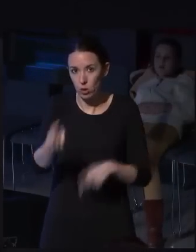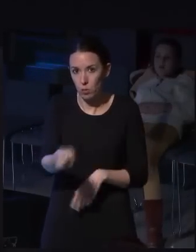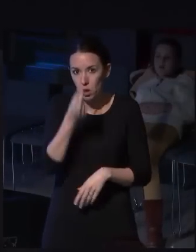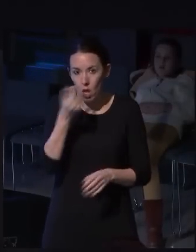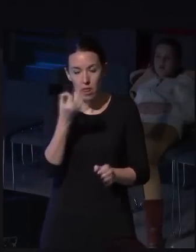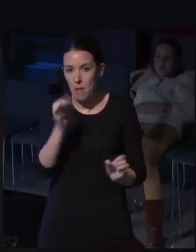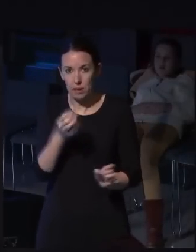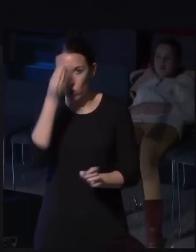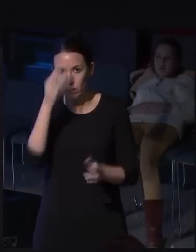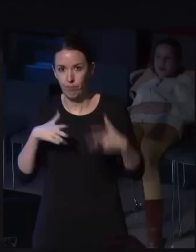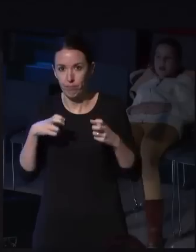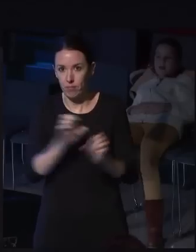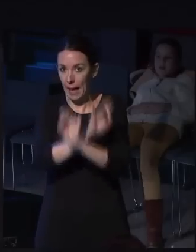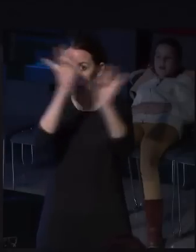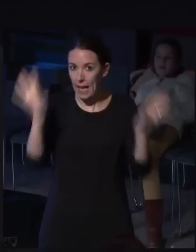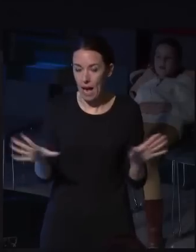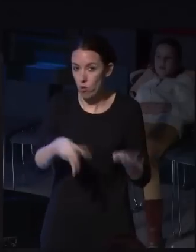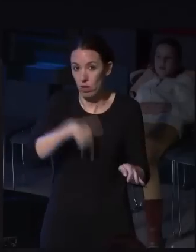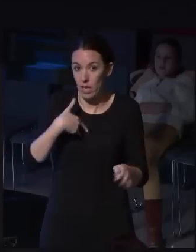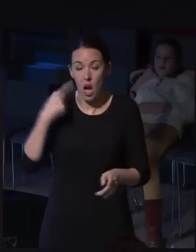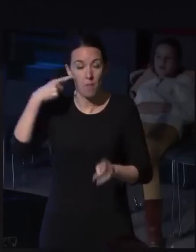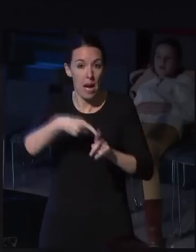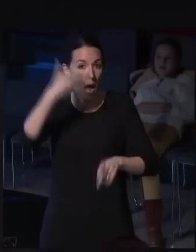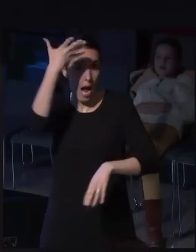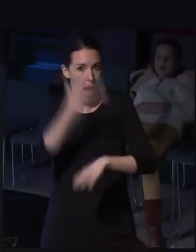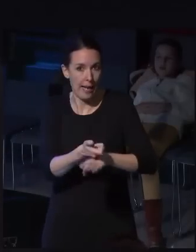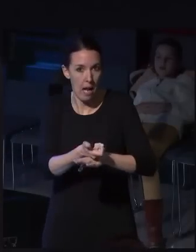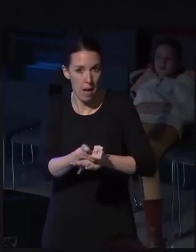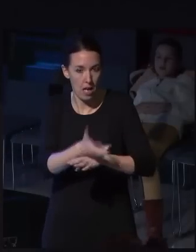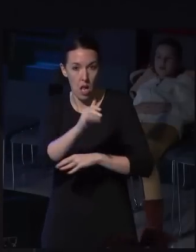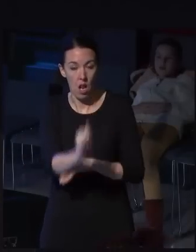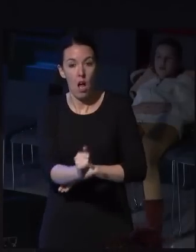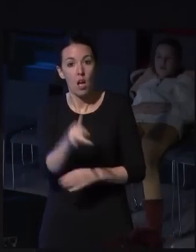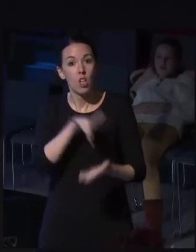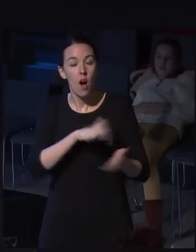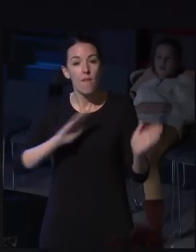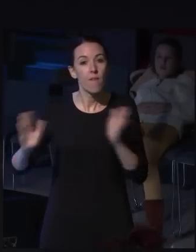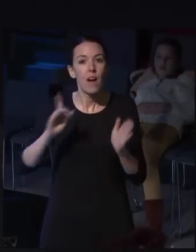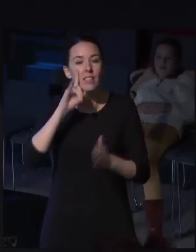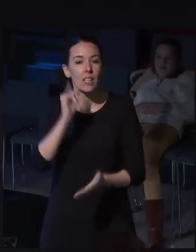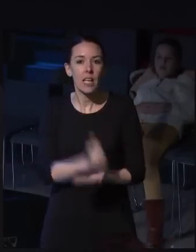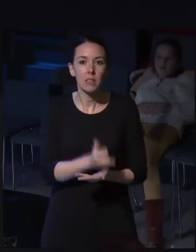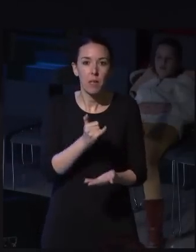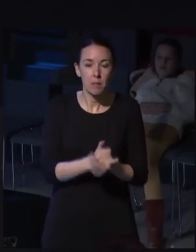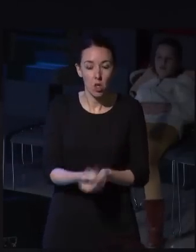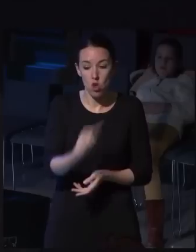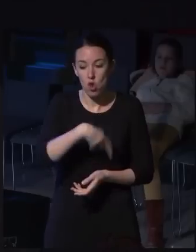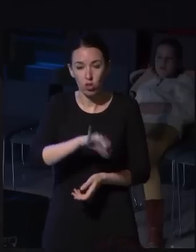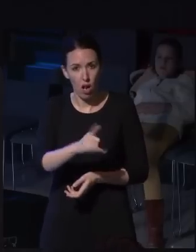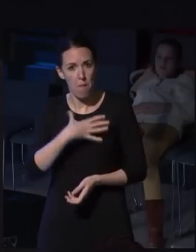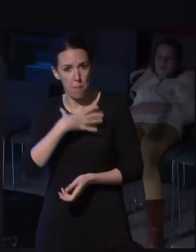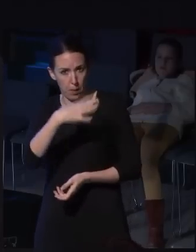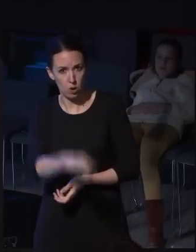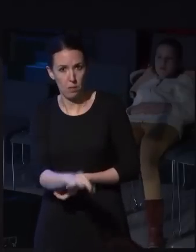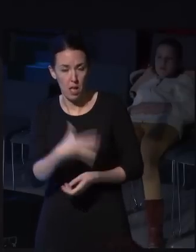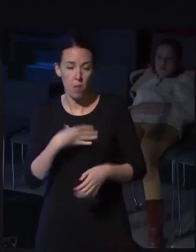súper claro en general para grabar lo que hay y tenerlo. La fase de experimentación, ahora que nosotros tenemos la posibilidad, yo